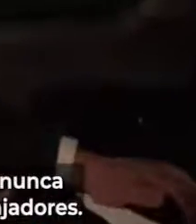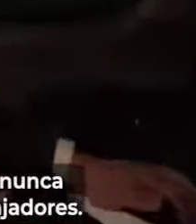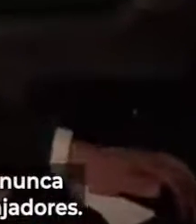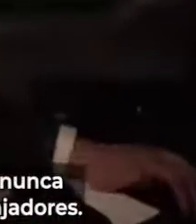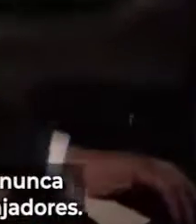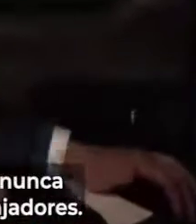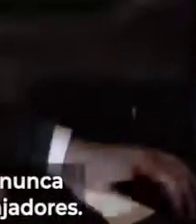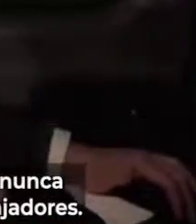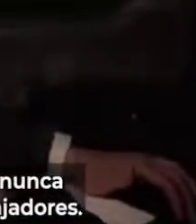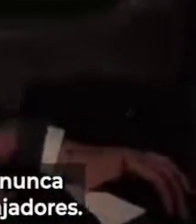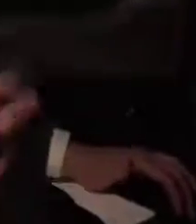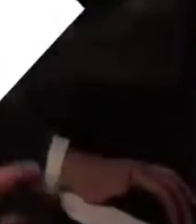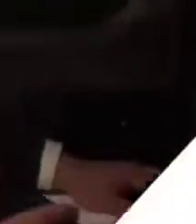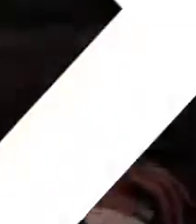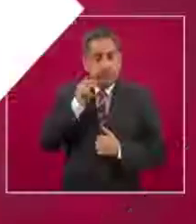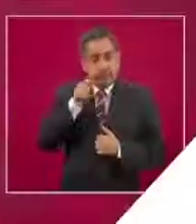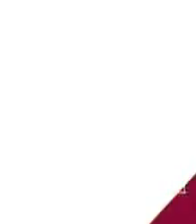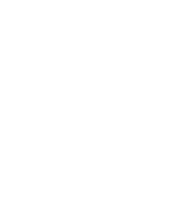salud de los trabajadores.